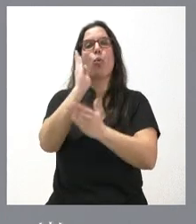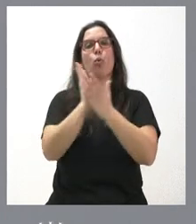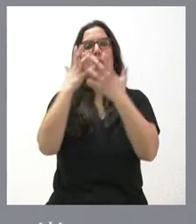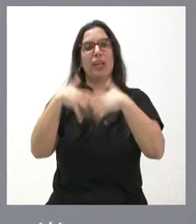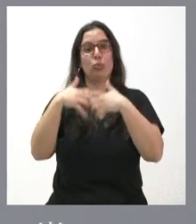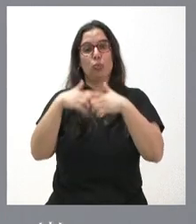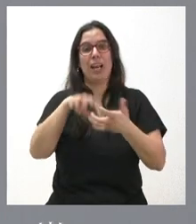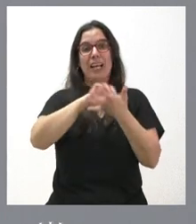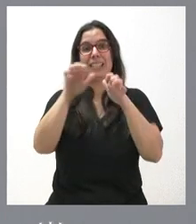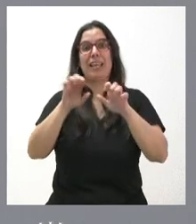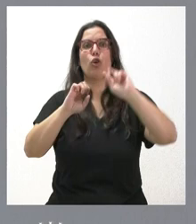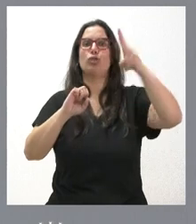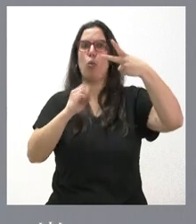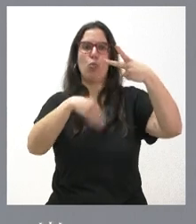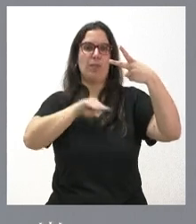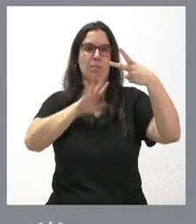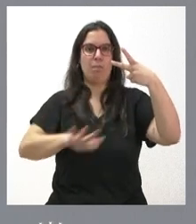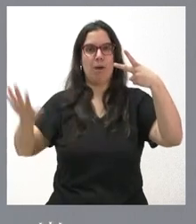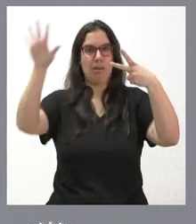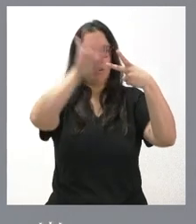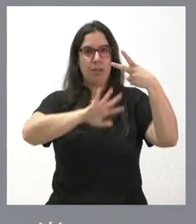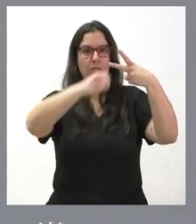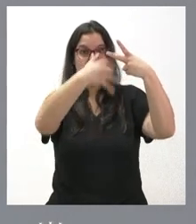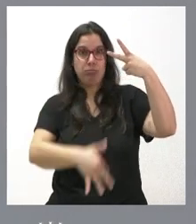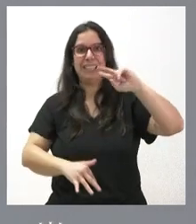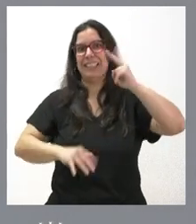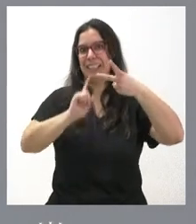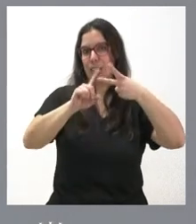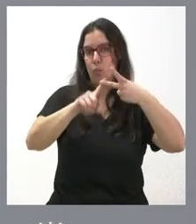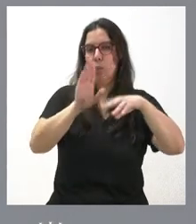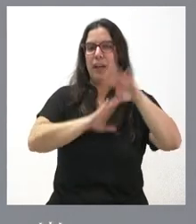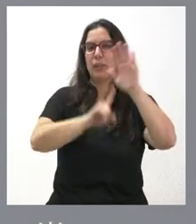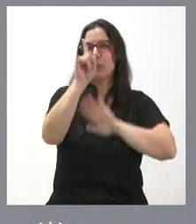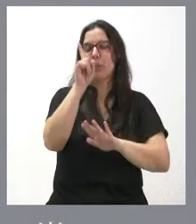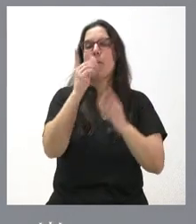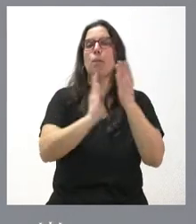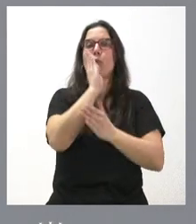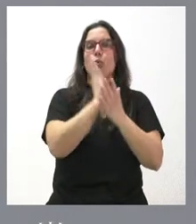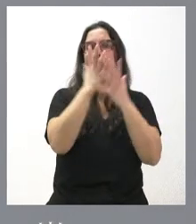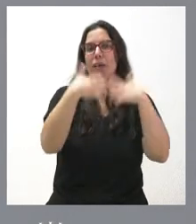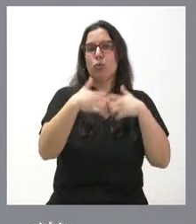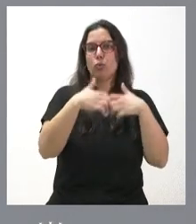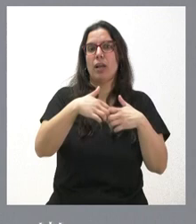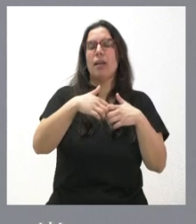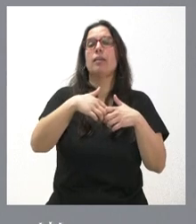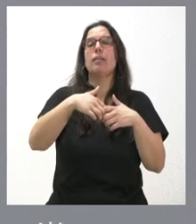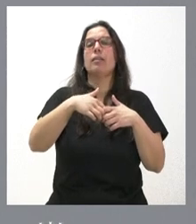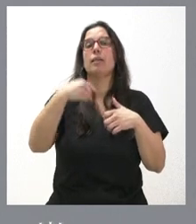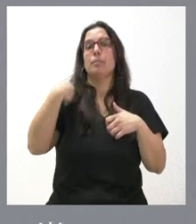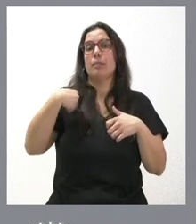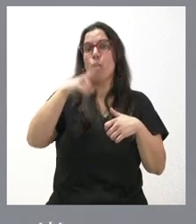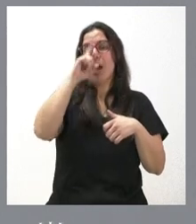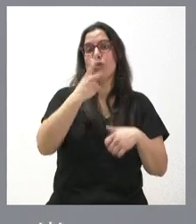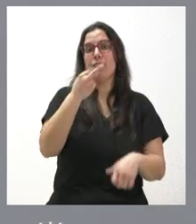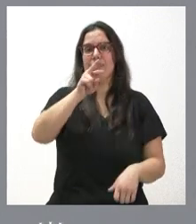ocupa el segundo lugar de toda España en crecimiento de la producción industrial en lo que llevamos de año 2023